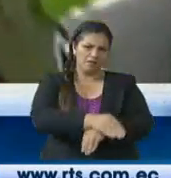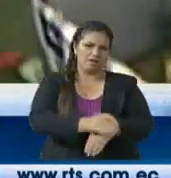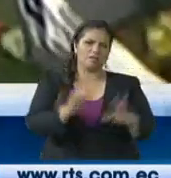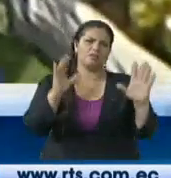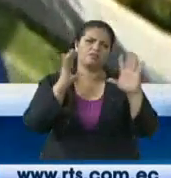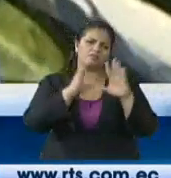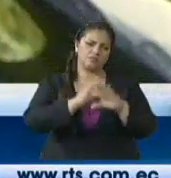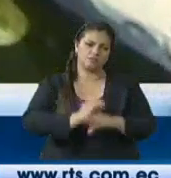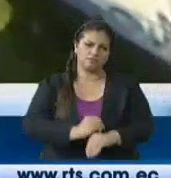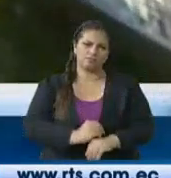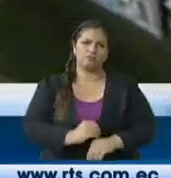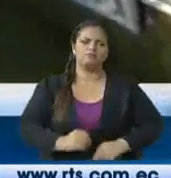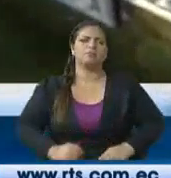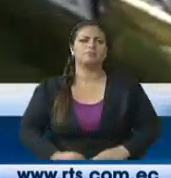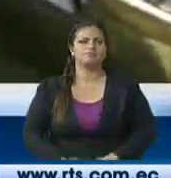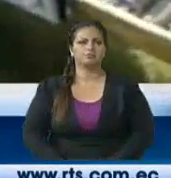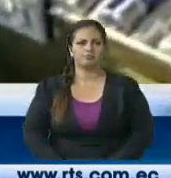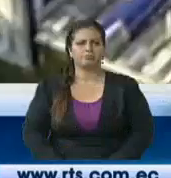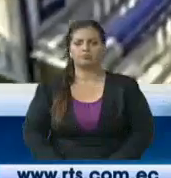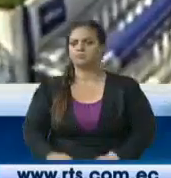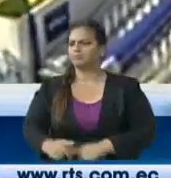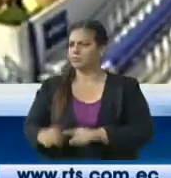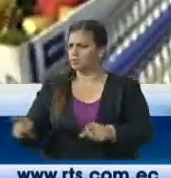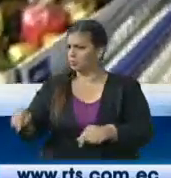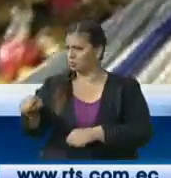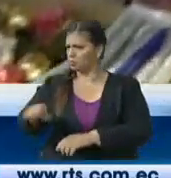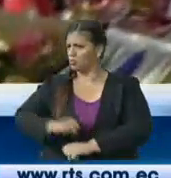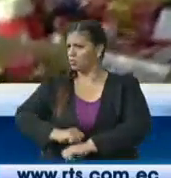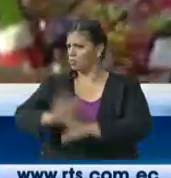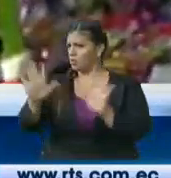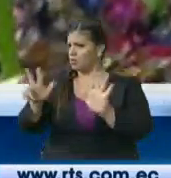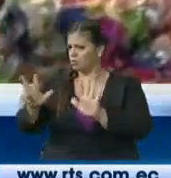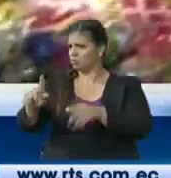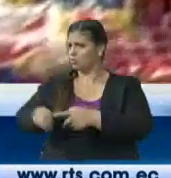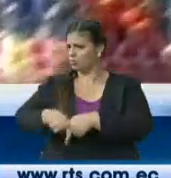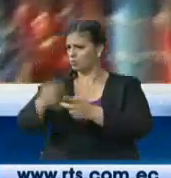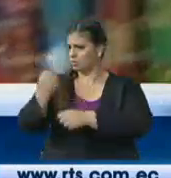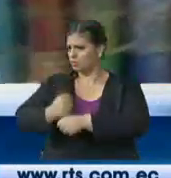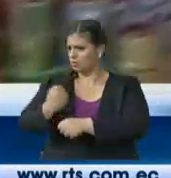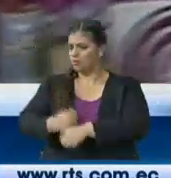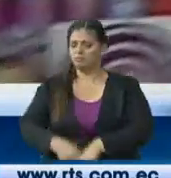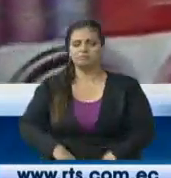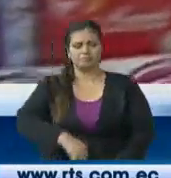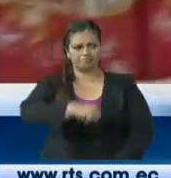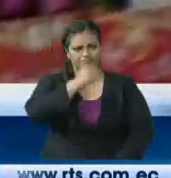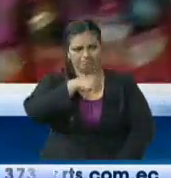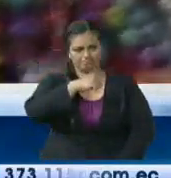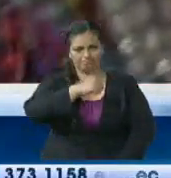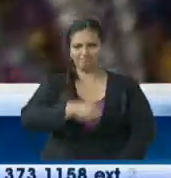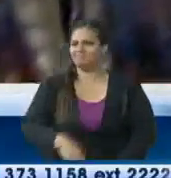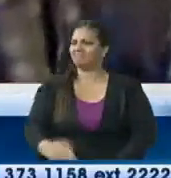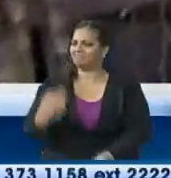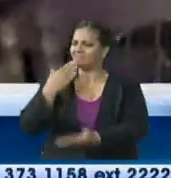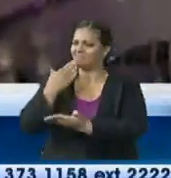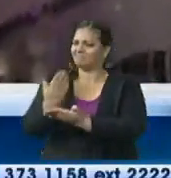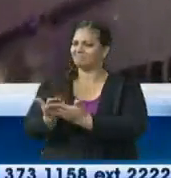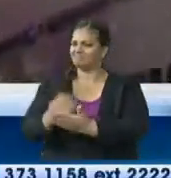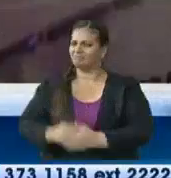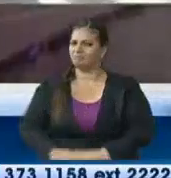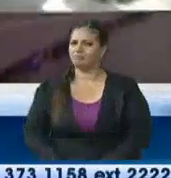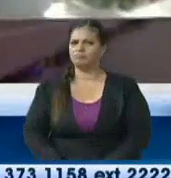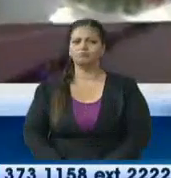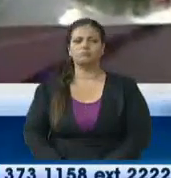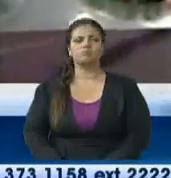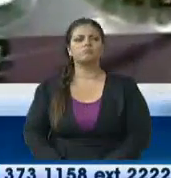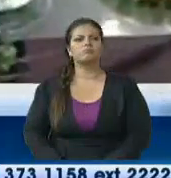mañana hay poca gente. Sin embargo, ustedes 8 de la mañana ya están abiertos. Sí, ya estamos aquí. Claro, muchísimas gracias. Para las personas que antes de entrar